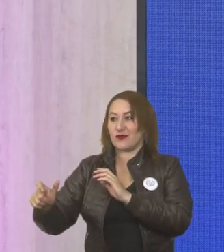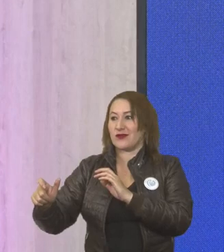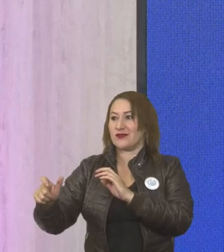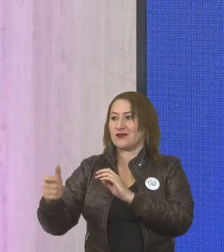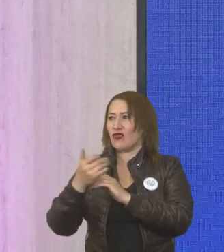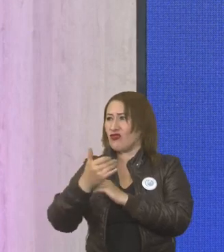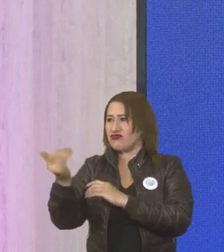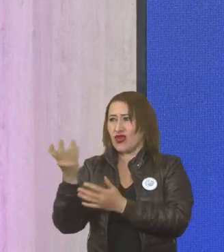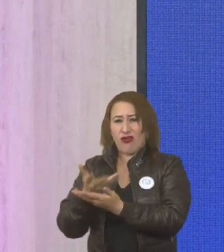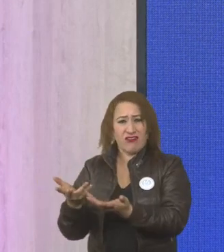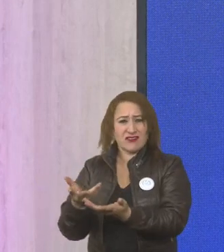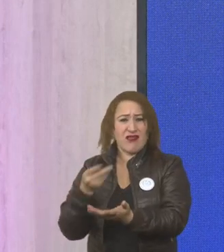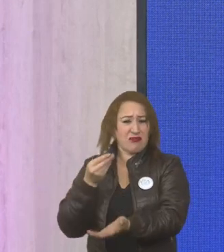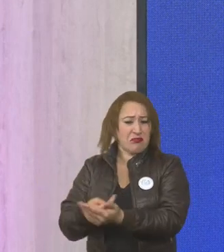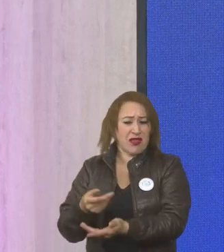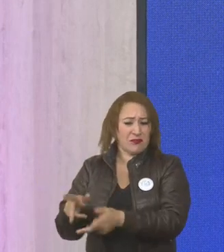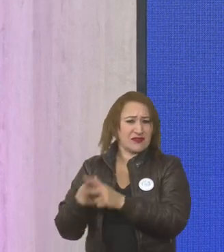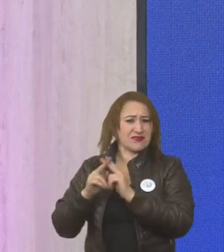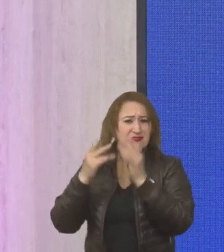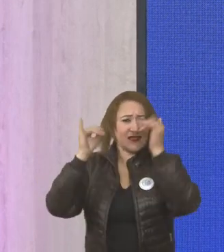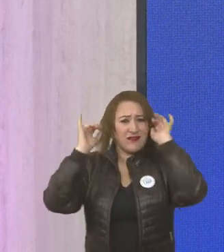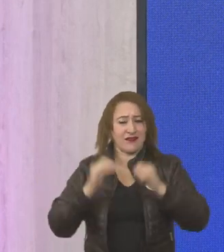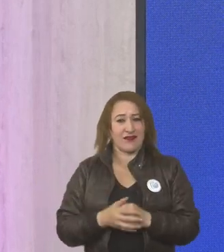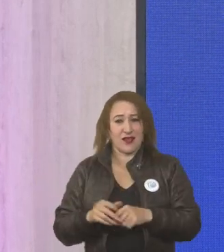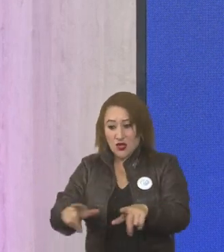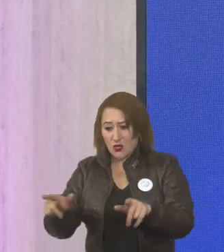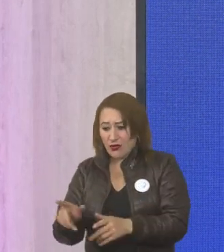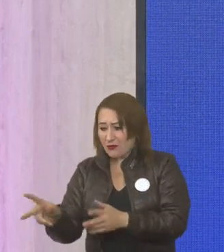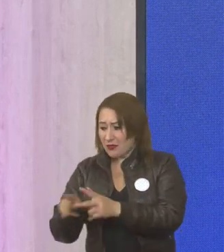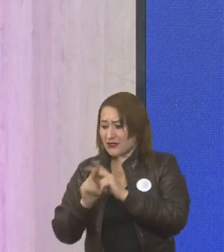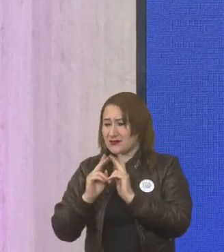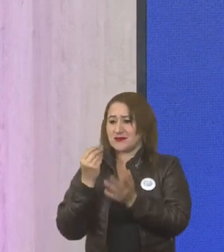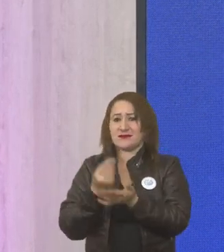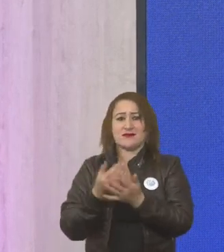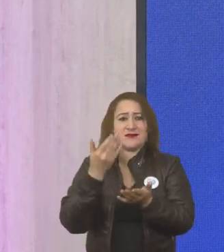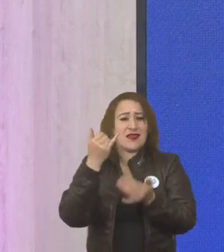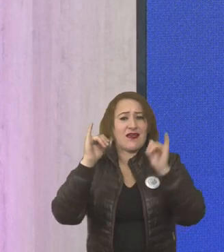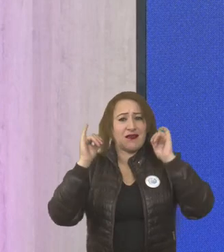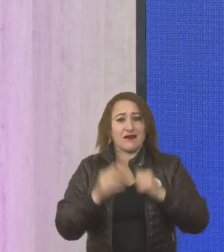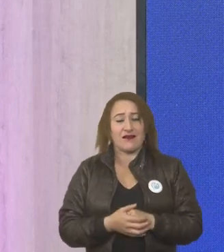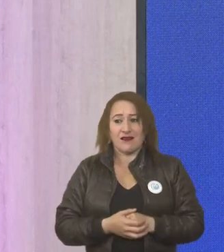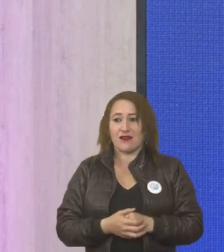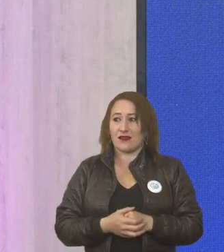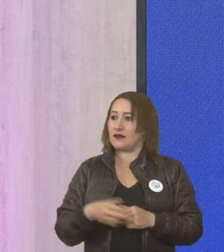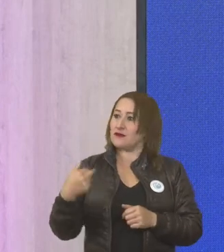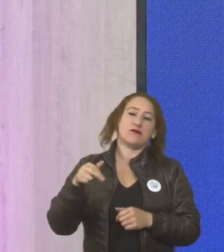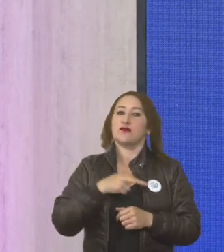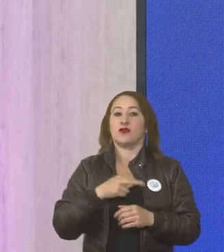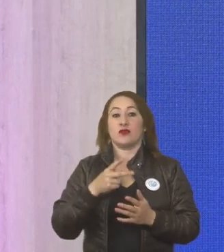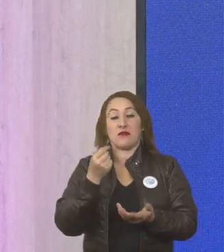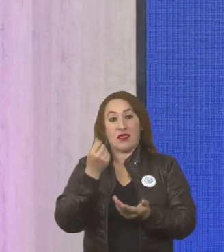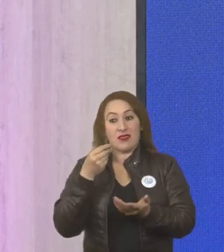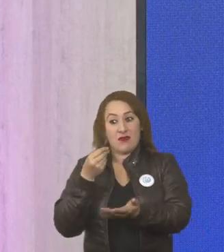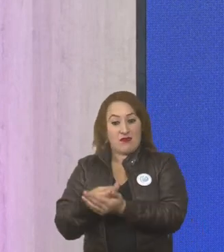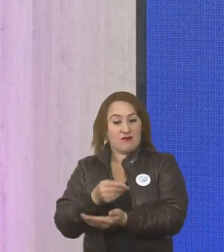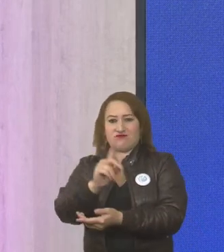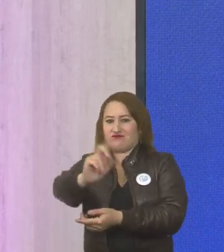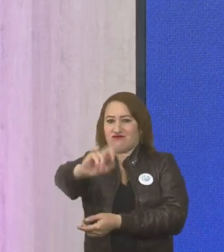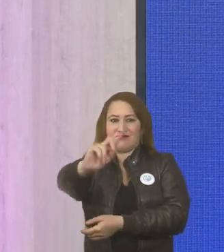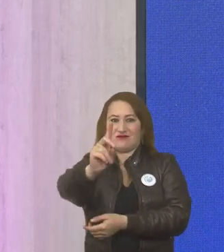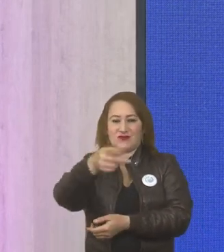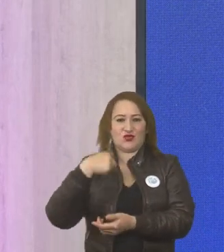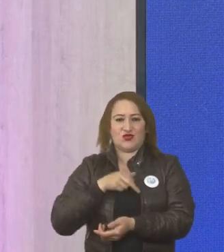tiestos se alquilan, ¿sí? Los estudios se alquilan. No, nosotros decidimos no enterrar plata en eso, porque